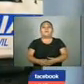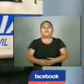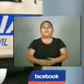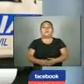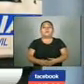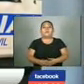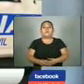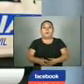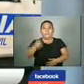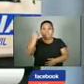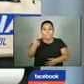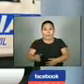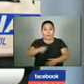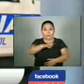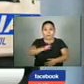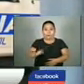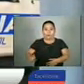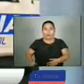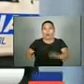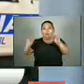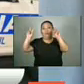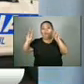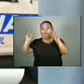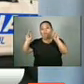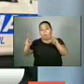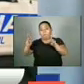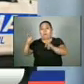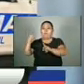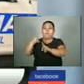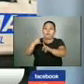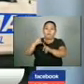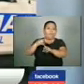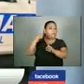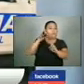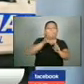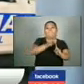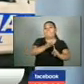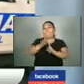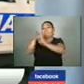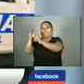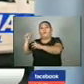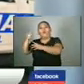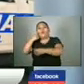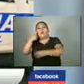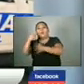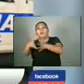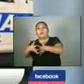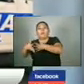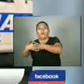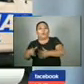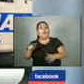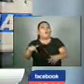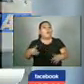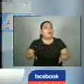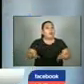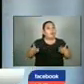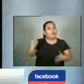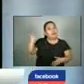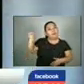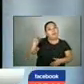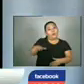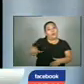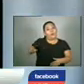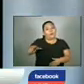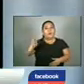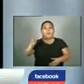Un salvadoreño acusado por violación fue extraditado a Estados Unidos en las últimas horas. El crimen habría sido cometido en el estado